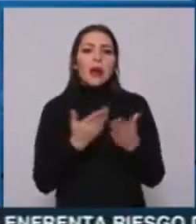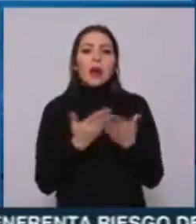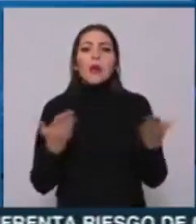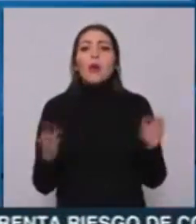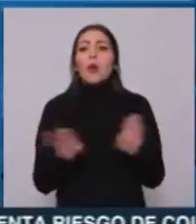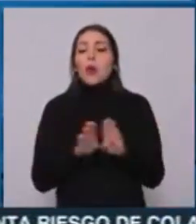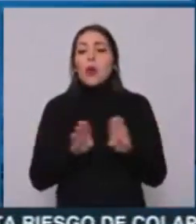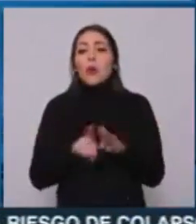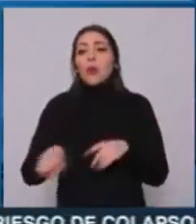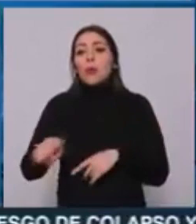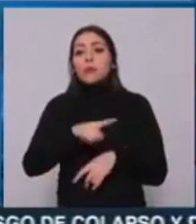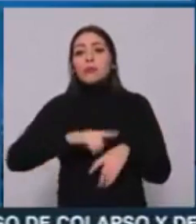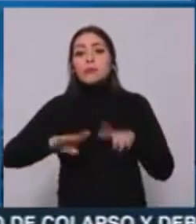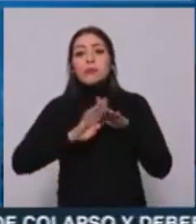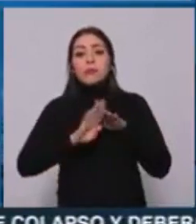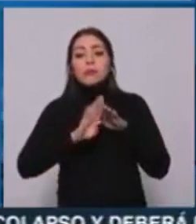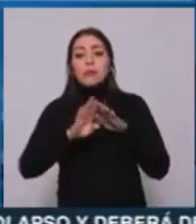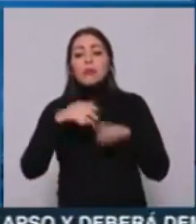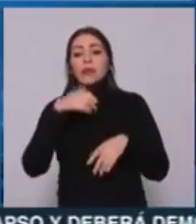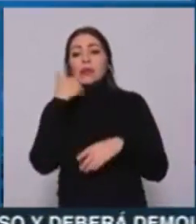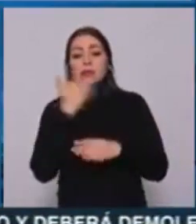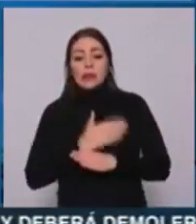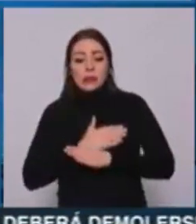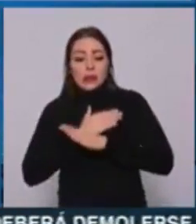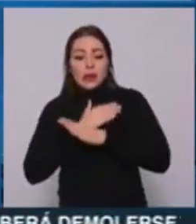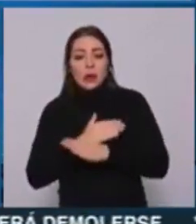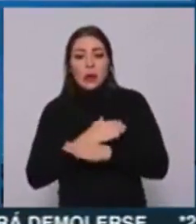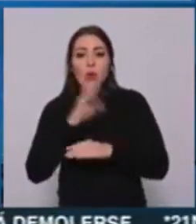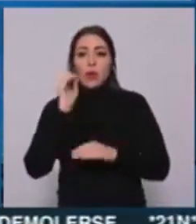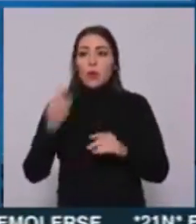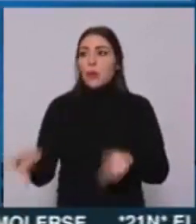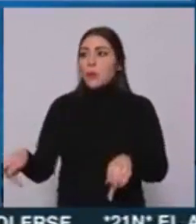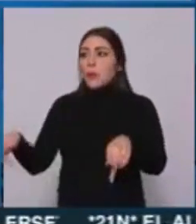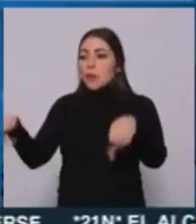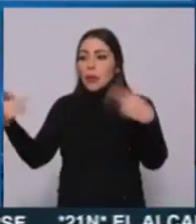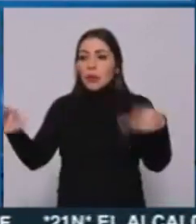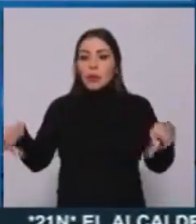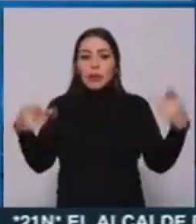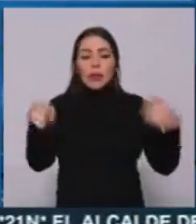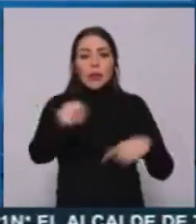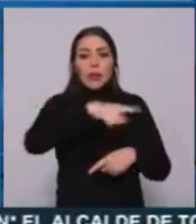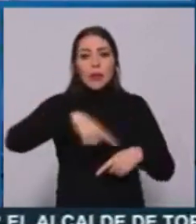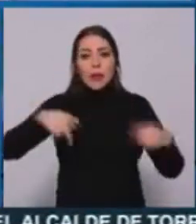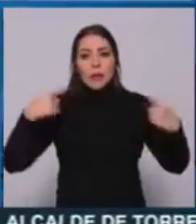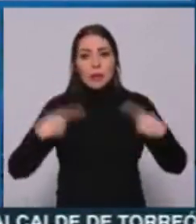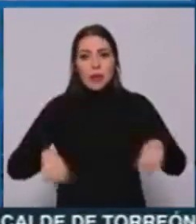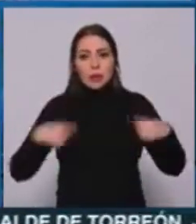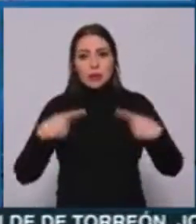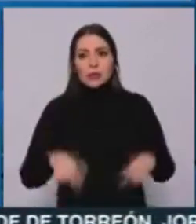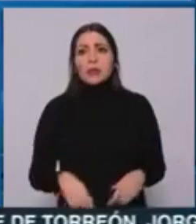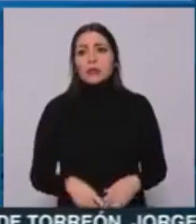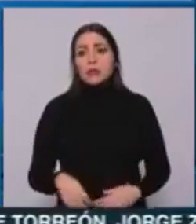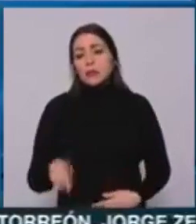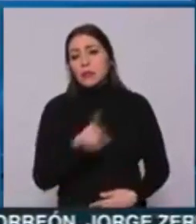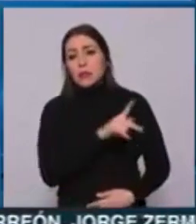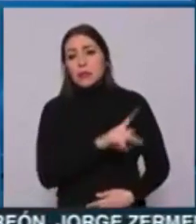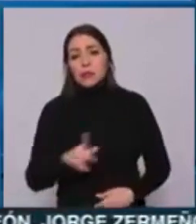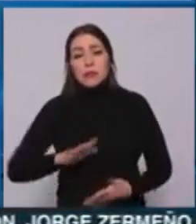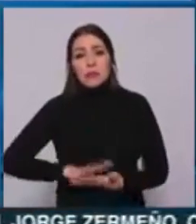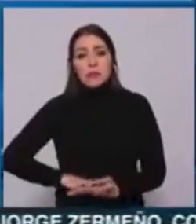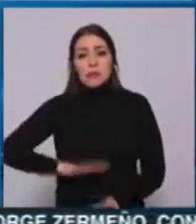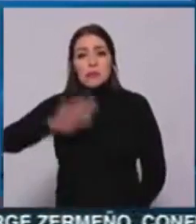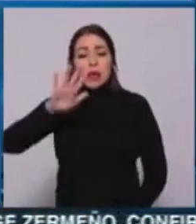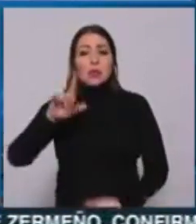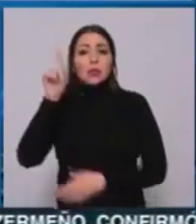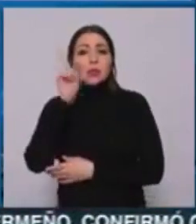por obligación o prevenir la trata y tráfico de personas, porque por cierto el 70% de las víctimas son mujeres y niñas,